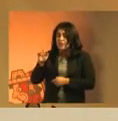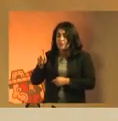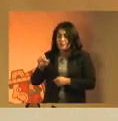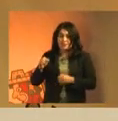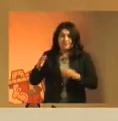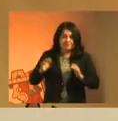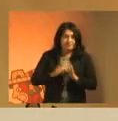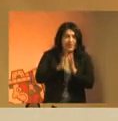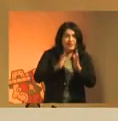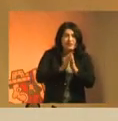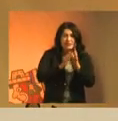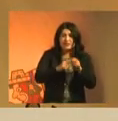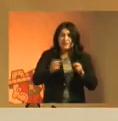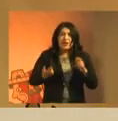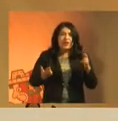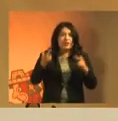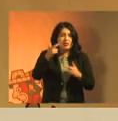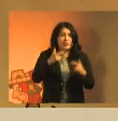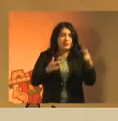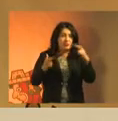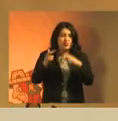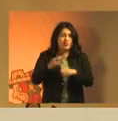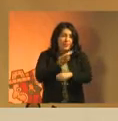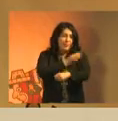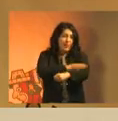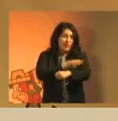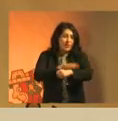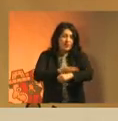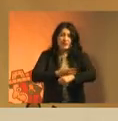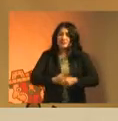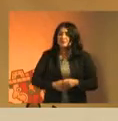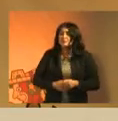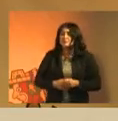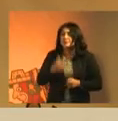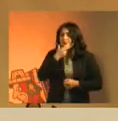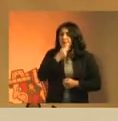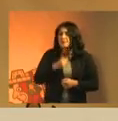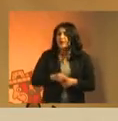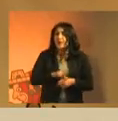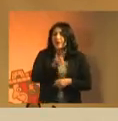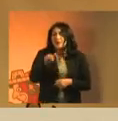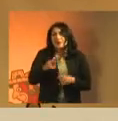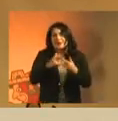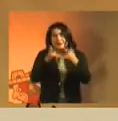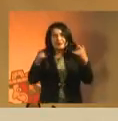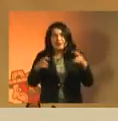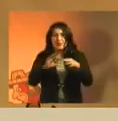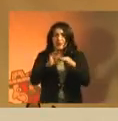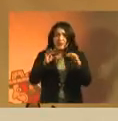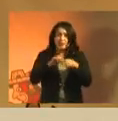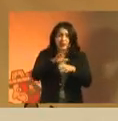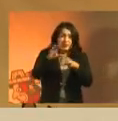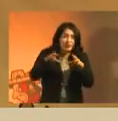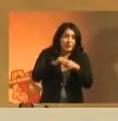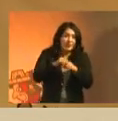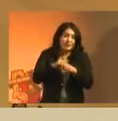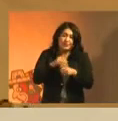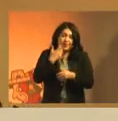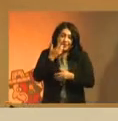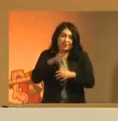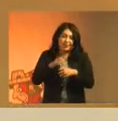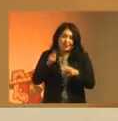en la revolución maderista luego tiene y no quiero contarte de la historia porque no compren el libro luego tiene un